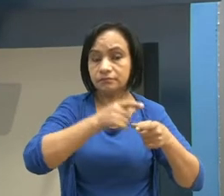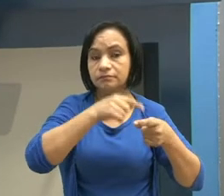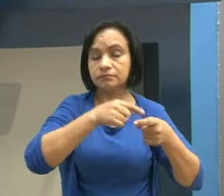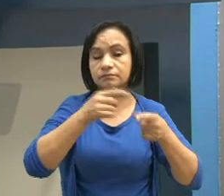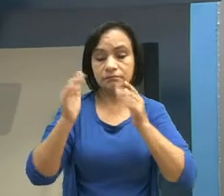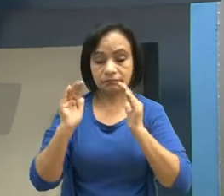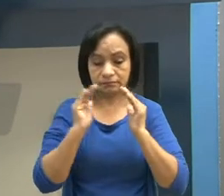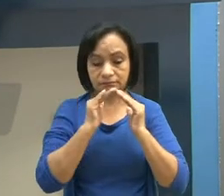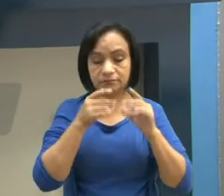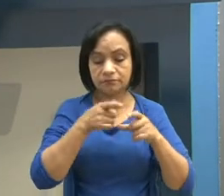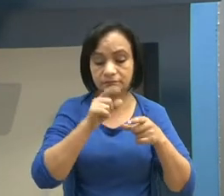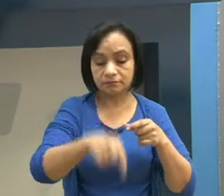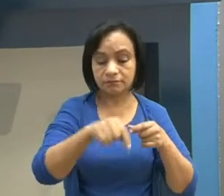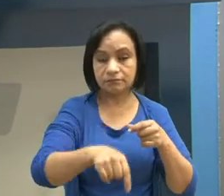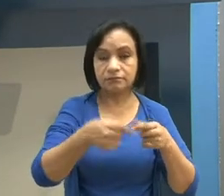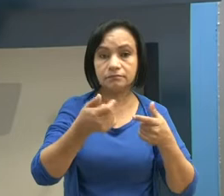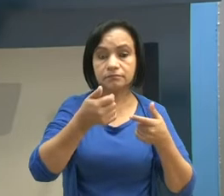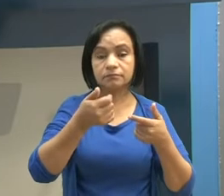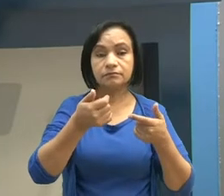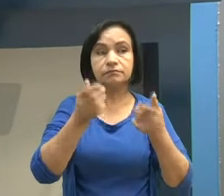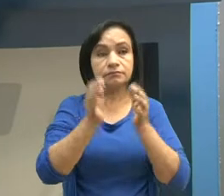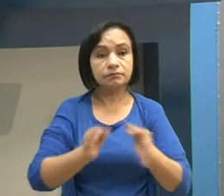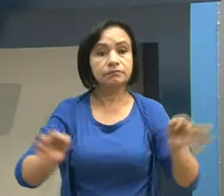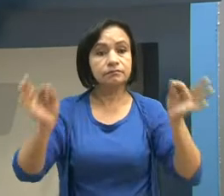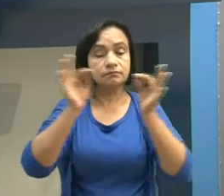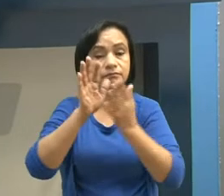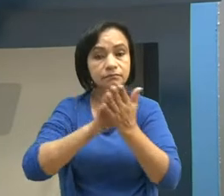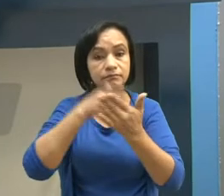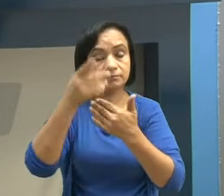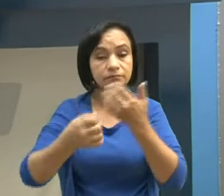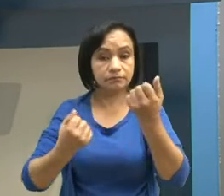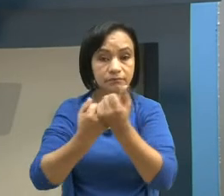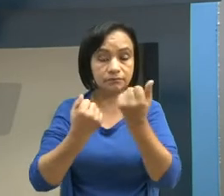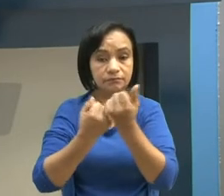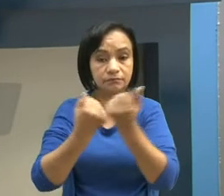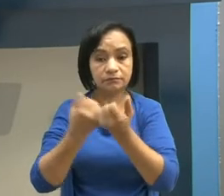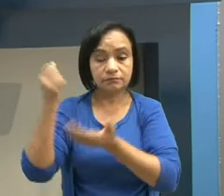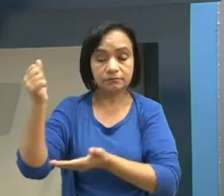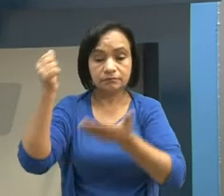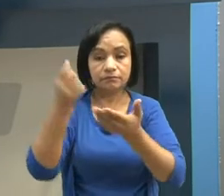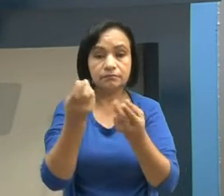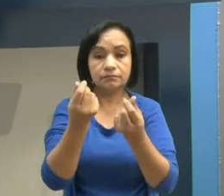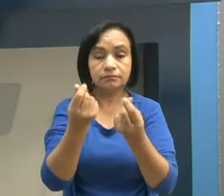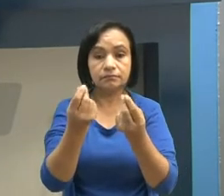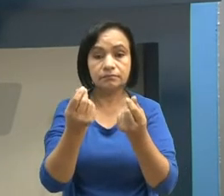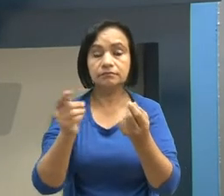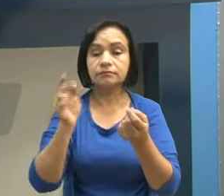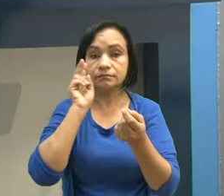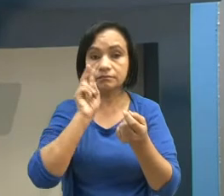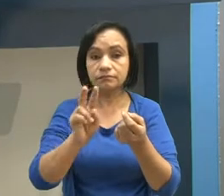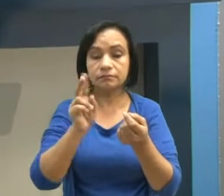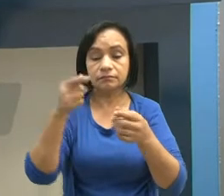casas. Pero a la par hay un programa muy importante que es financiado fundamentalmente con fondos del Tesoro, que tiene que ver con